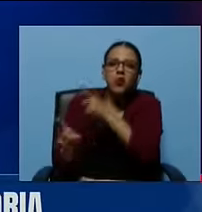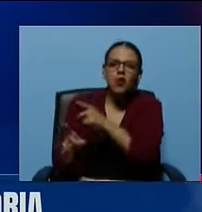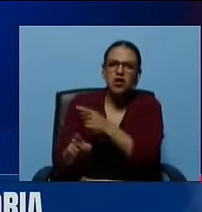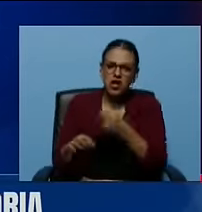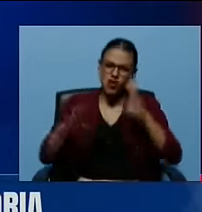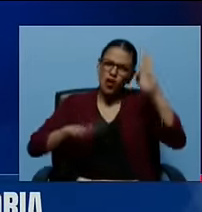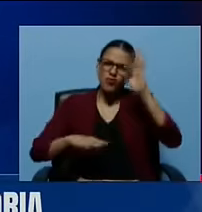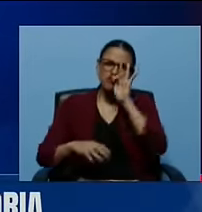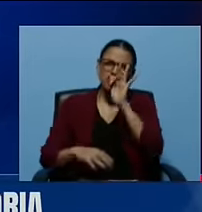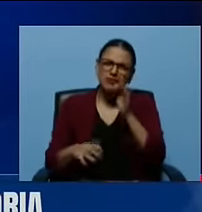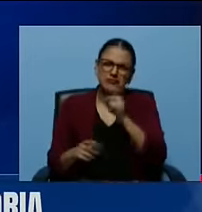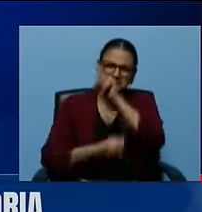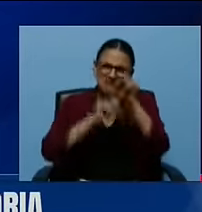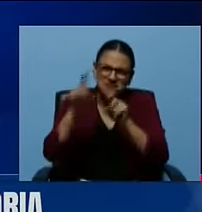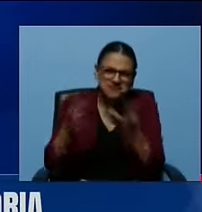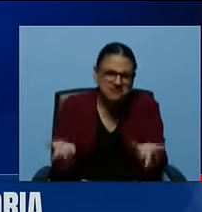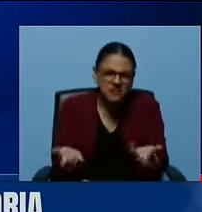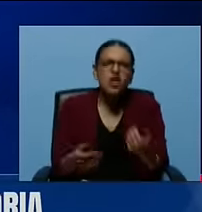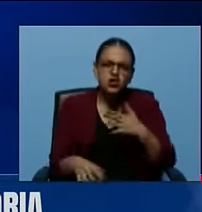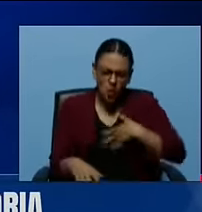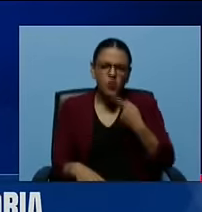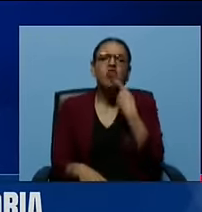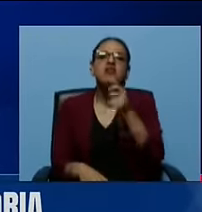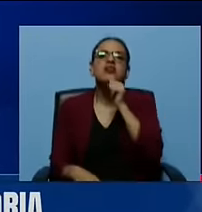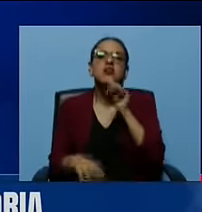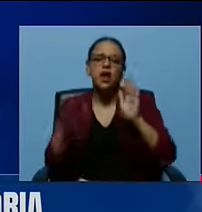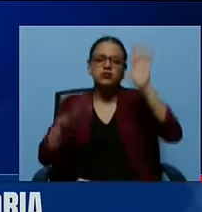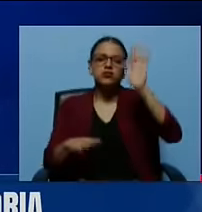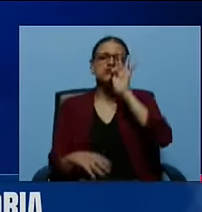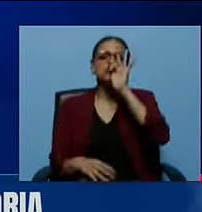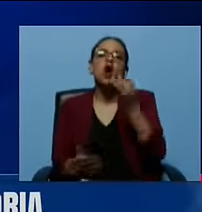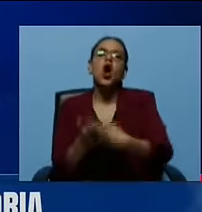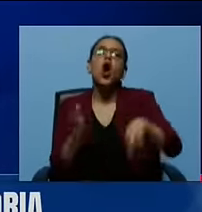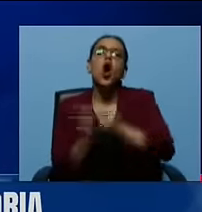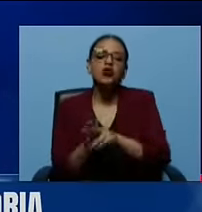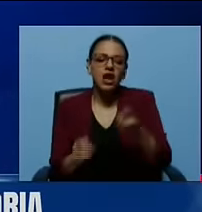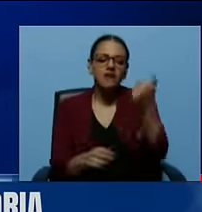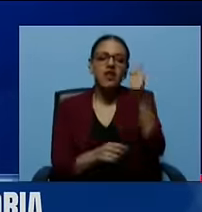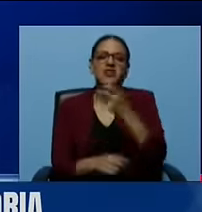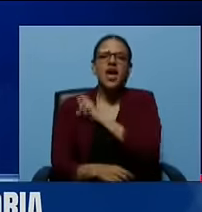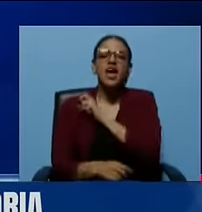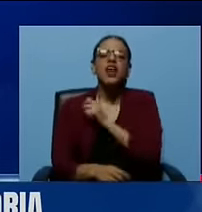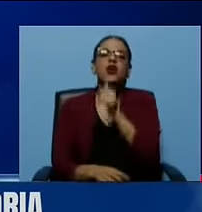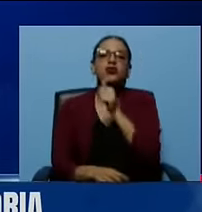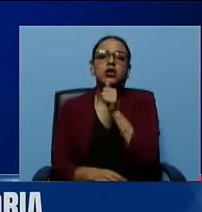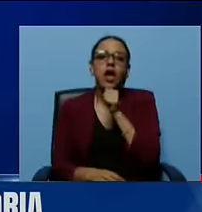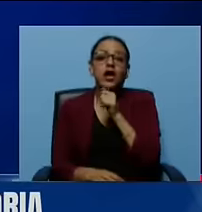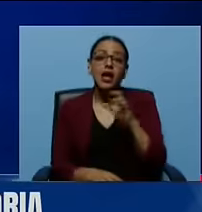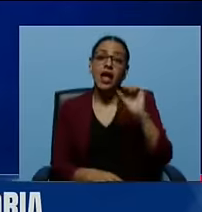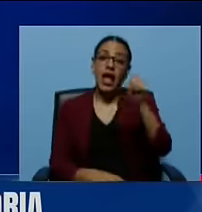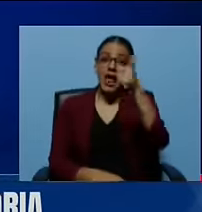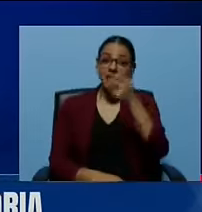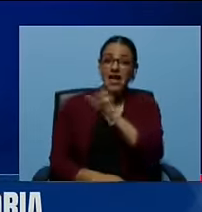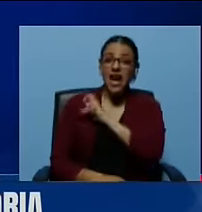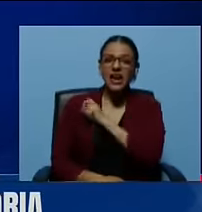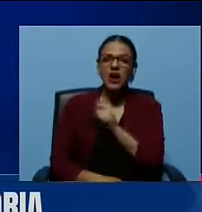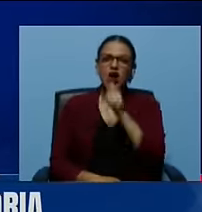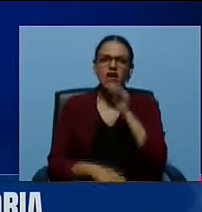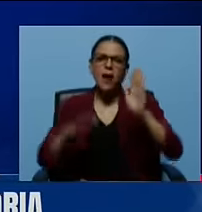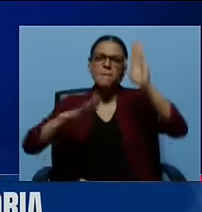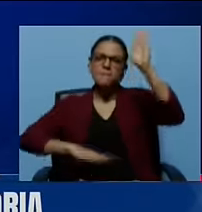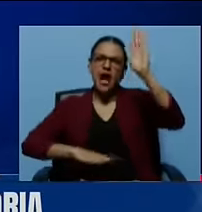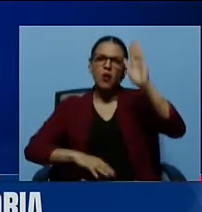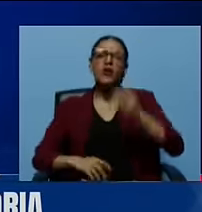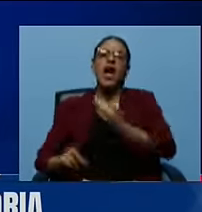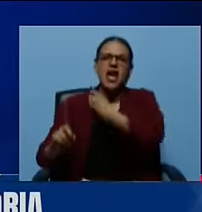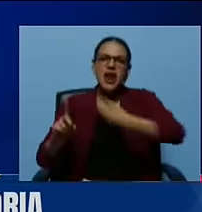Juramentar. Yo le puedo decir quién se va a juramentar el 10 de enero. El 10 de enero se va a juramentar